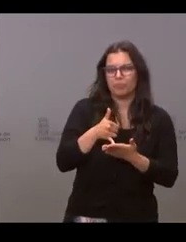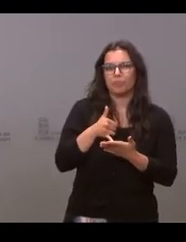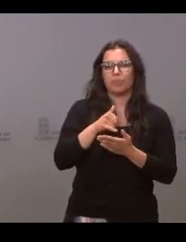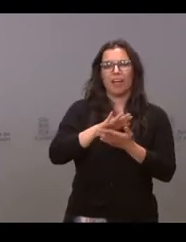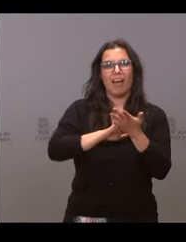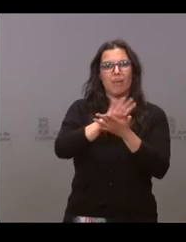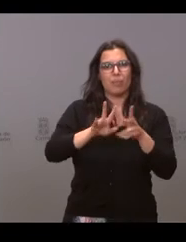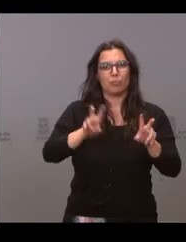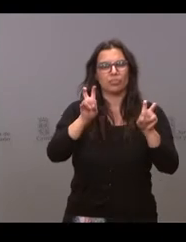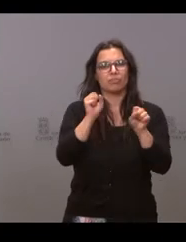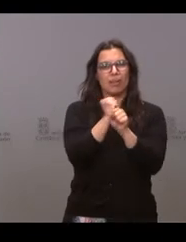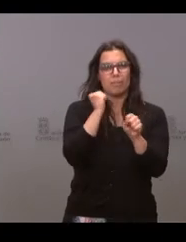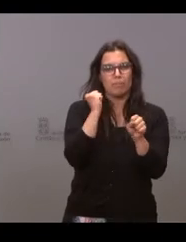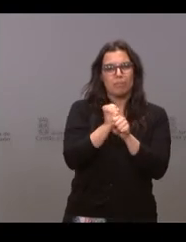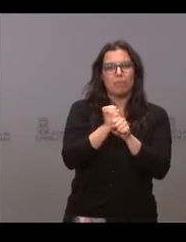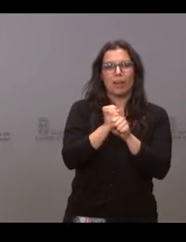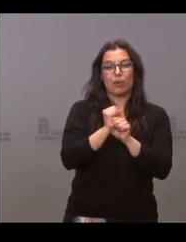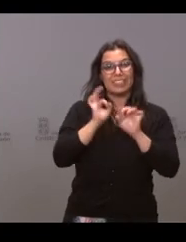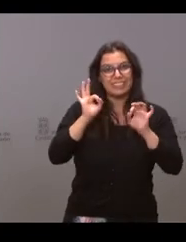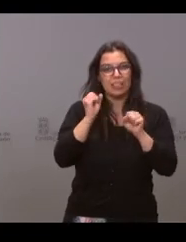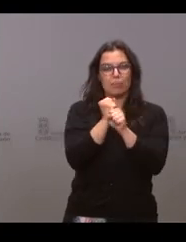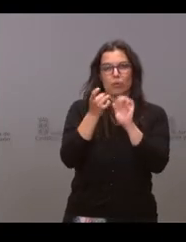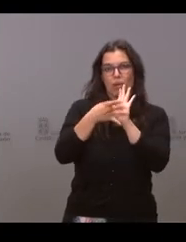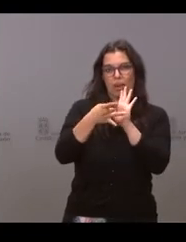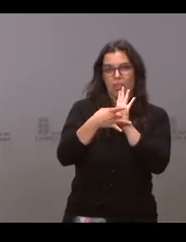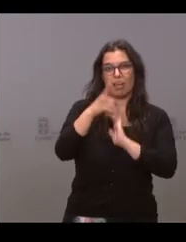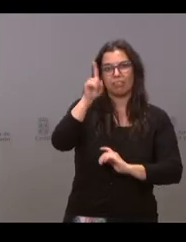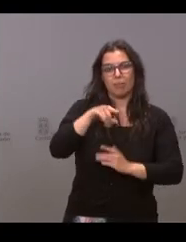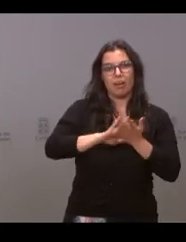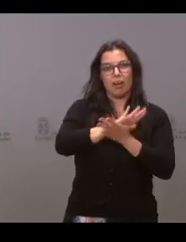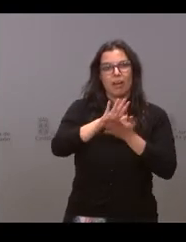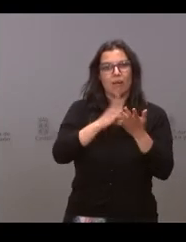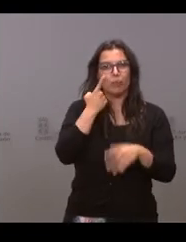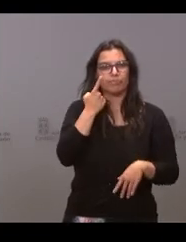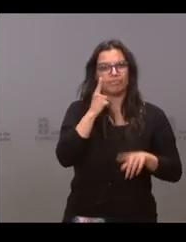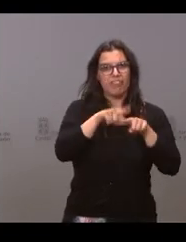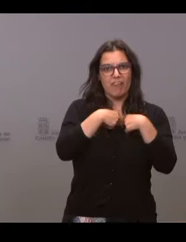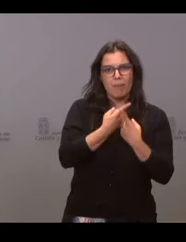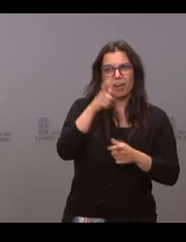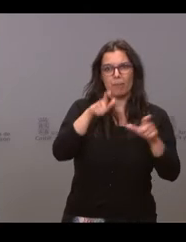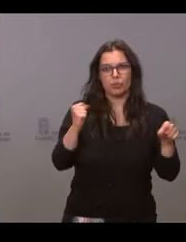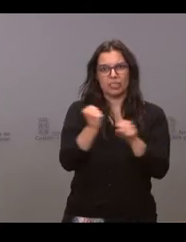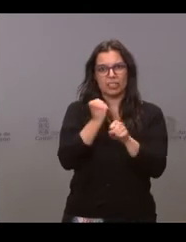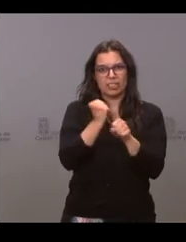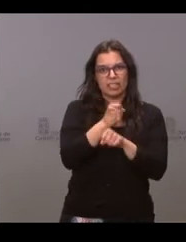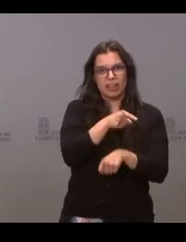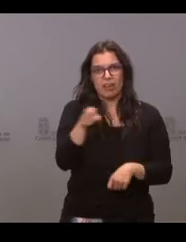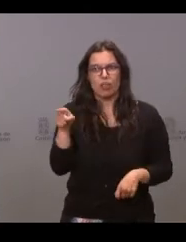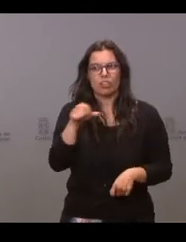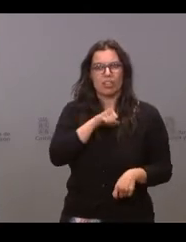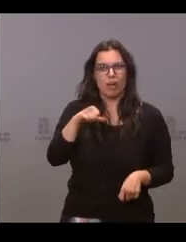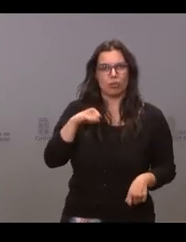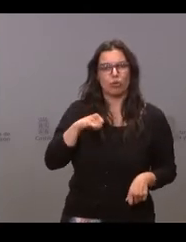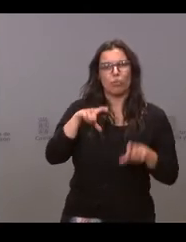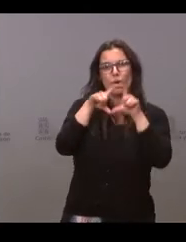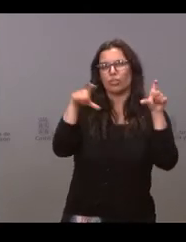y especialmente de empleo de calidad cuando hablamos de estar pendientes de las familias de los trabajadores de los autónomos de los